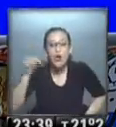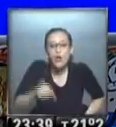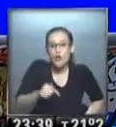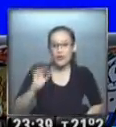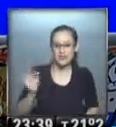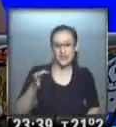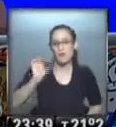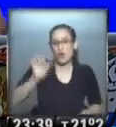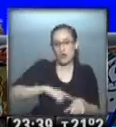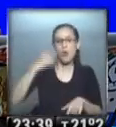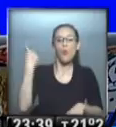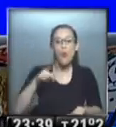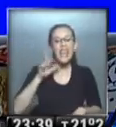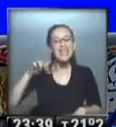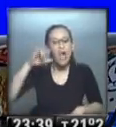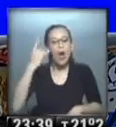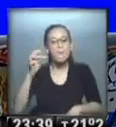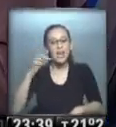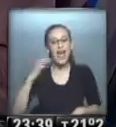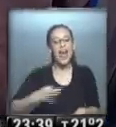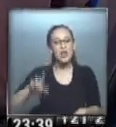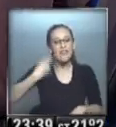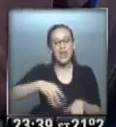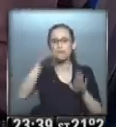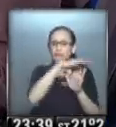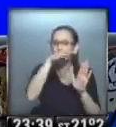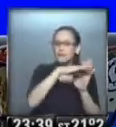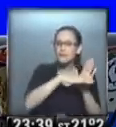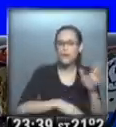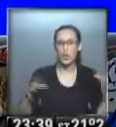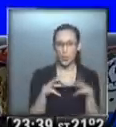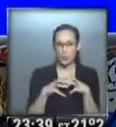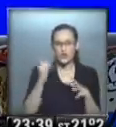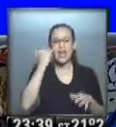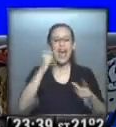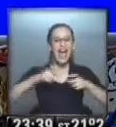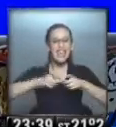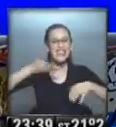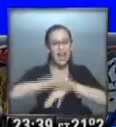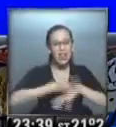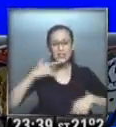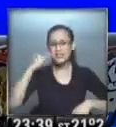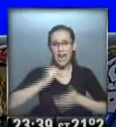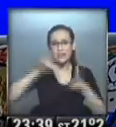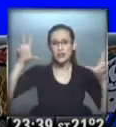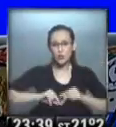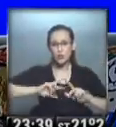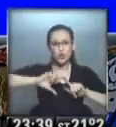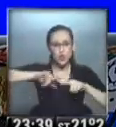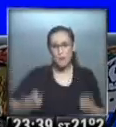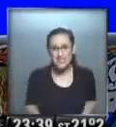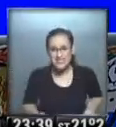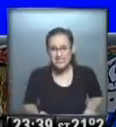se conoció cuál va a ser el line-up del año que viene y las entradas ya se empezaron a agotar hace casi un mes.